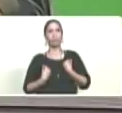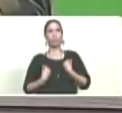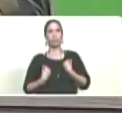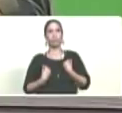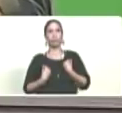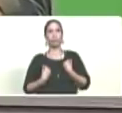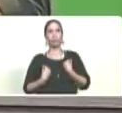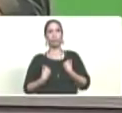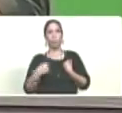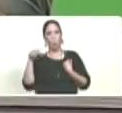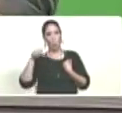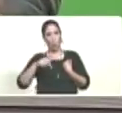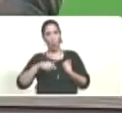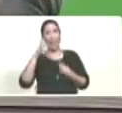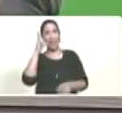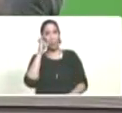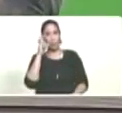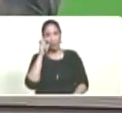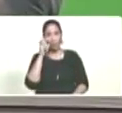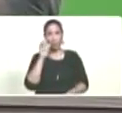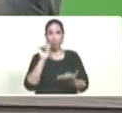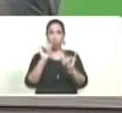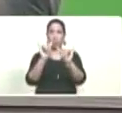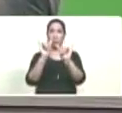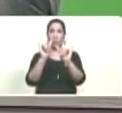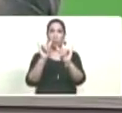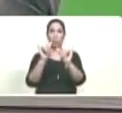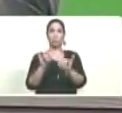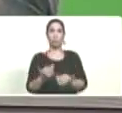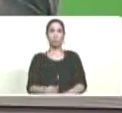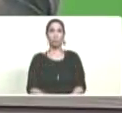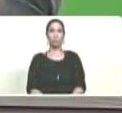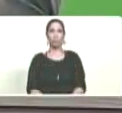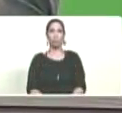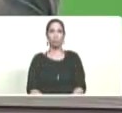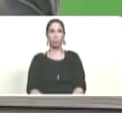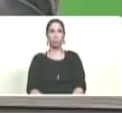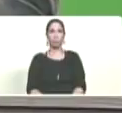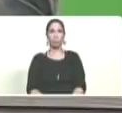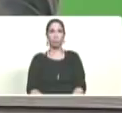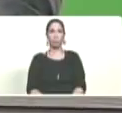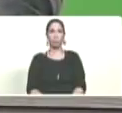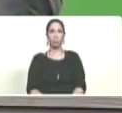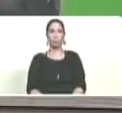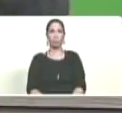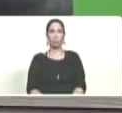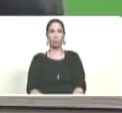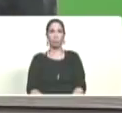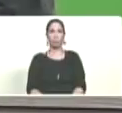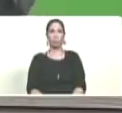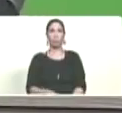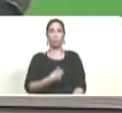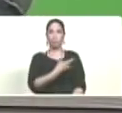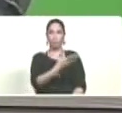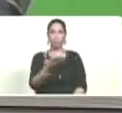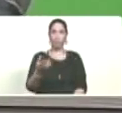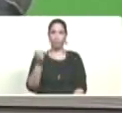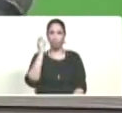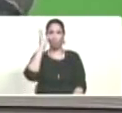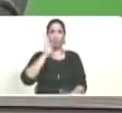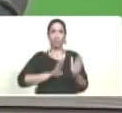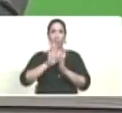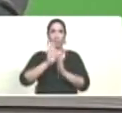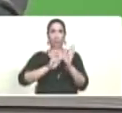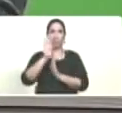lo está escuchando de ellos mismos. Creo que es una cosa para crecer ustedes y crecer nosotros.